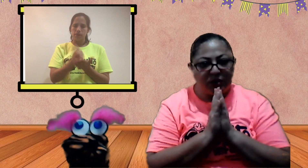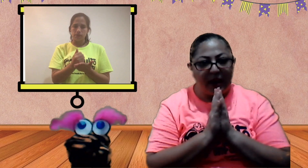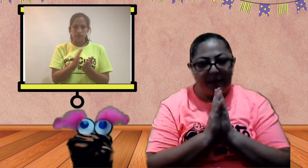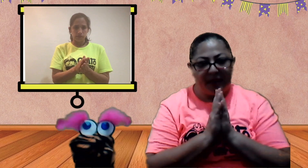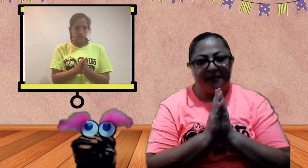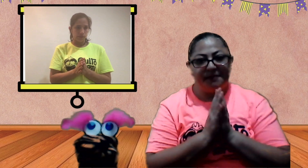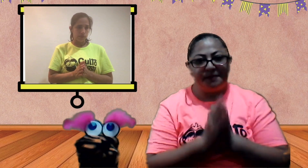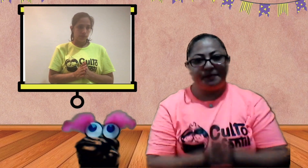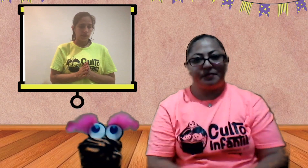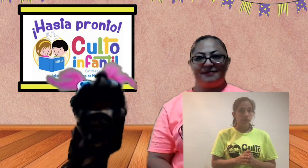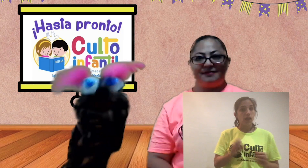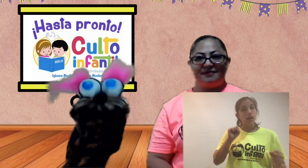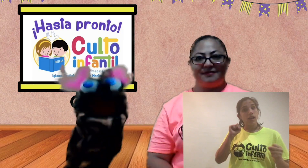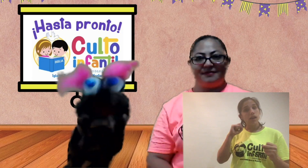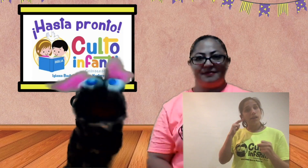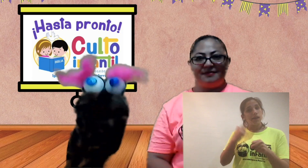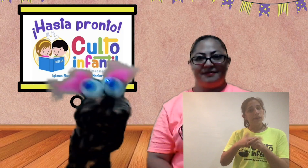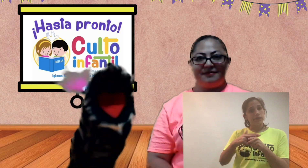Jesús. Amén.